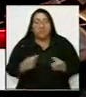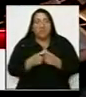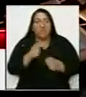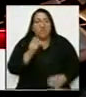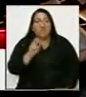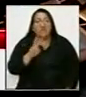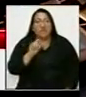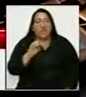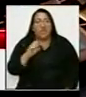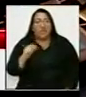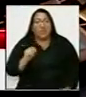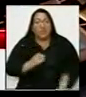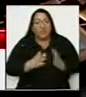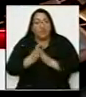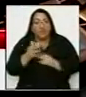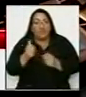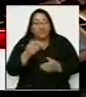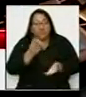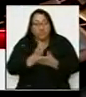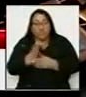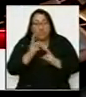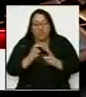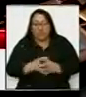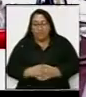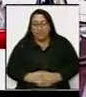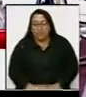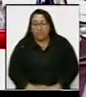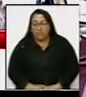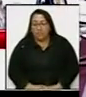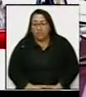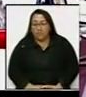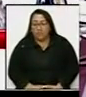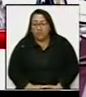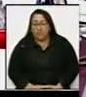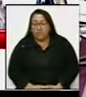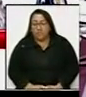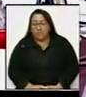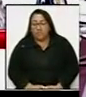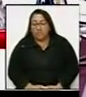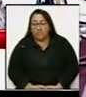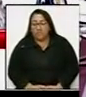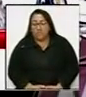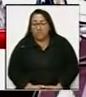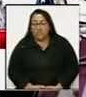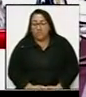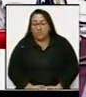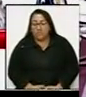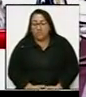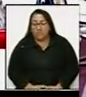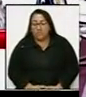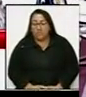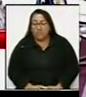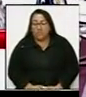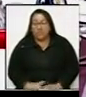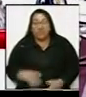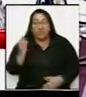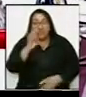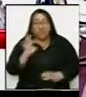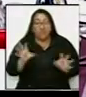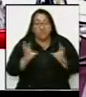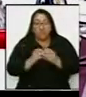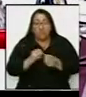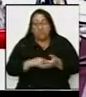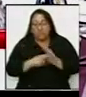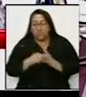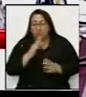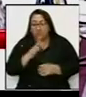Presidenta, para que se lleve a buen puerto este tema y que el porcentaje, como bien dice Juan, sea la Junta la que